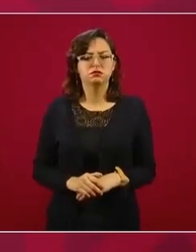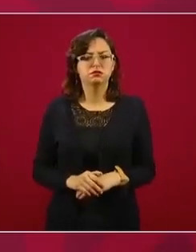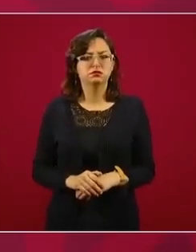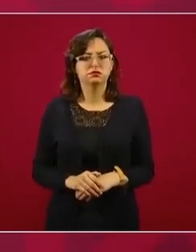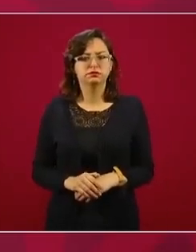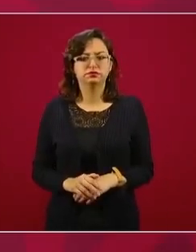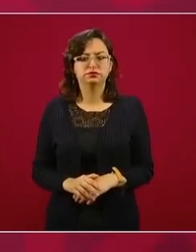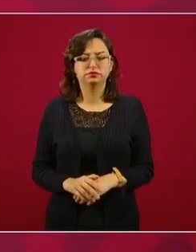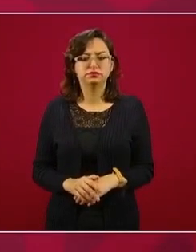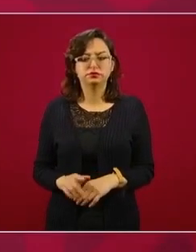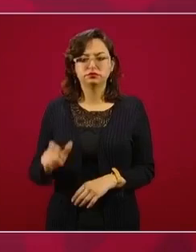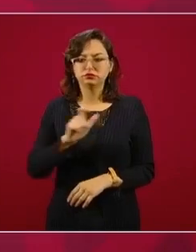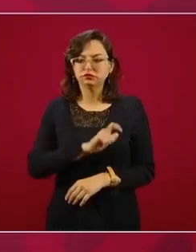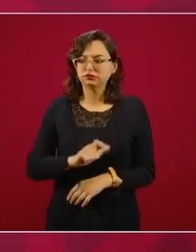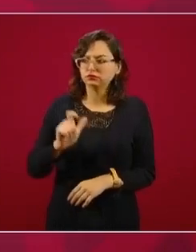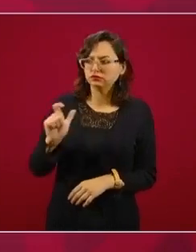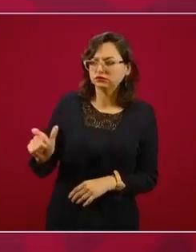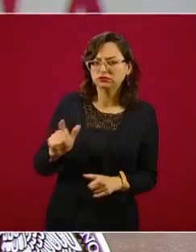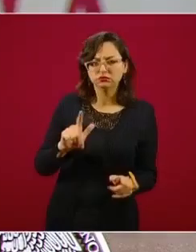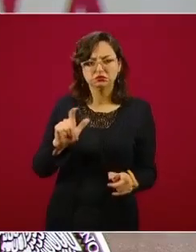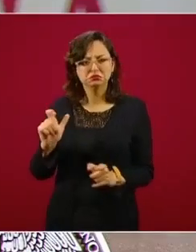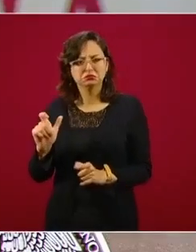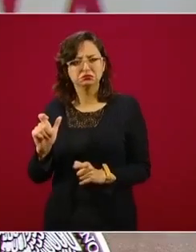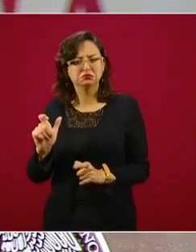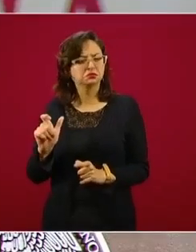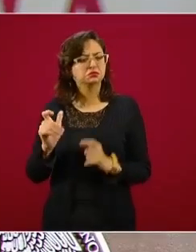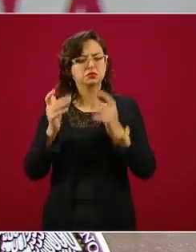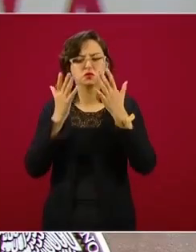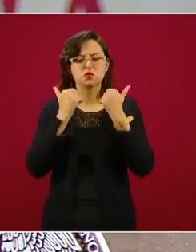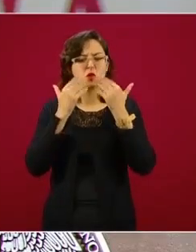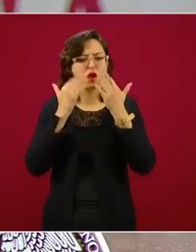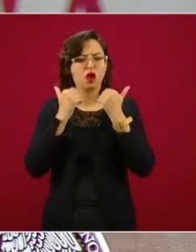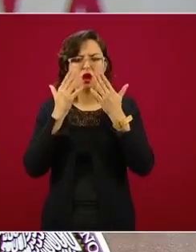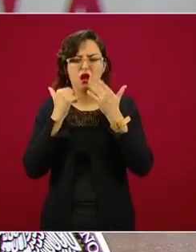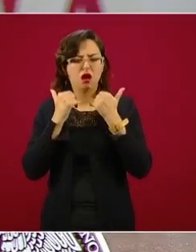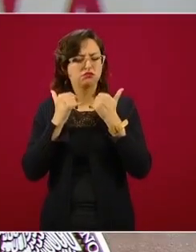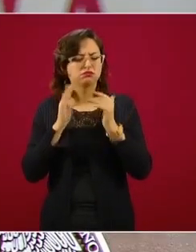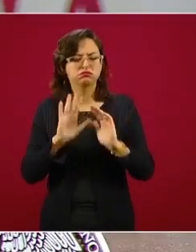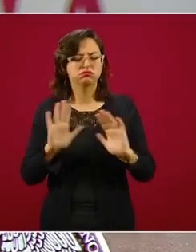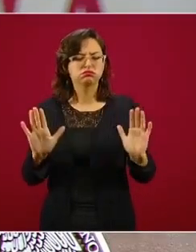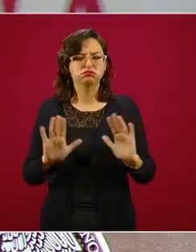propósitos de lucro, es decir, no cobra,